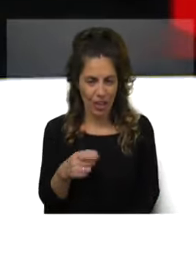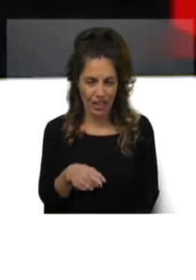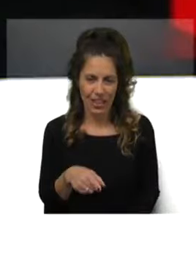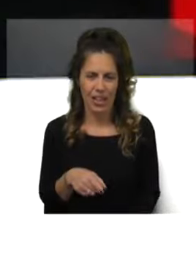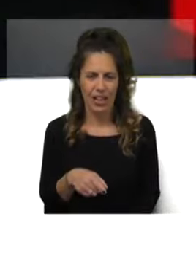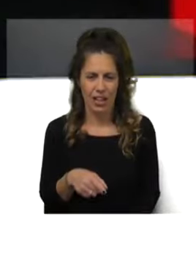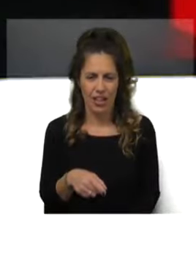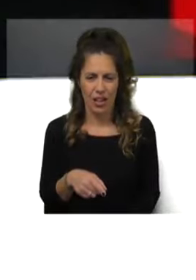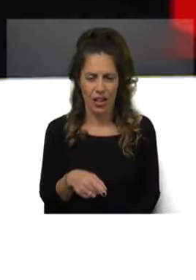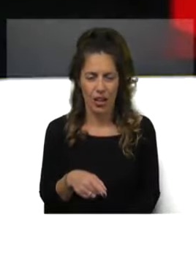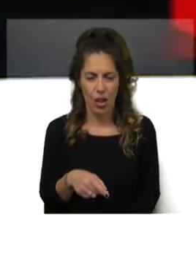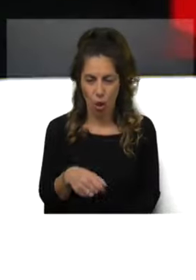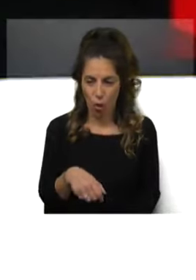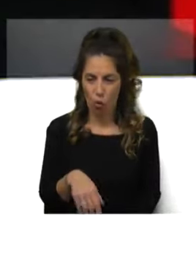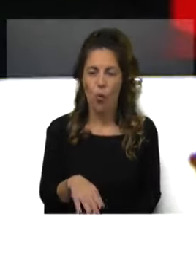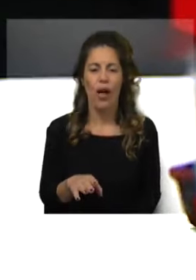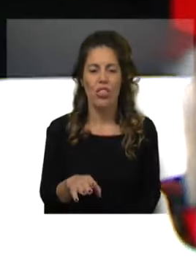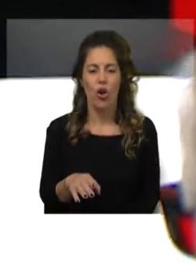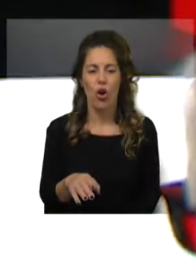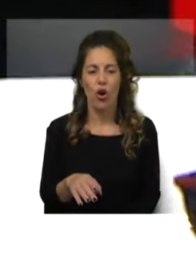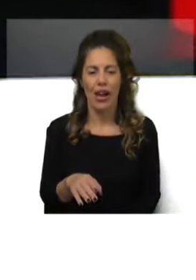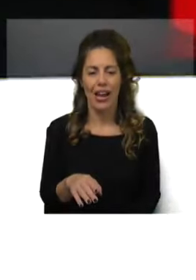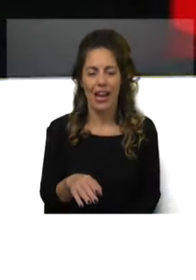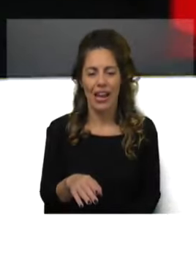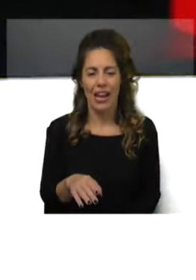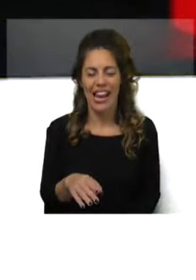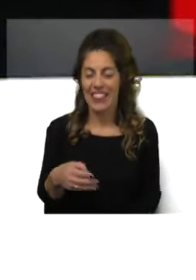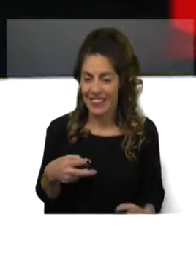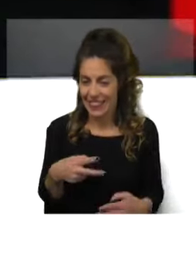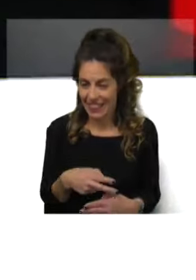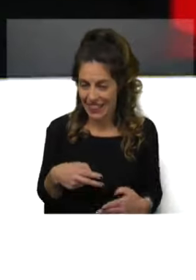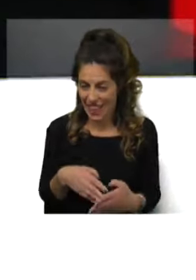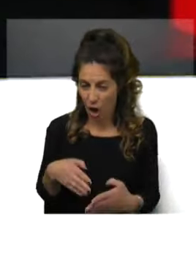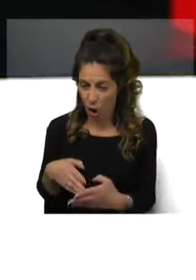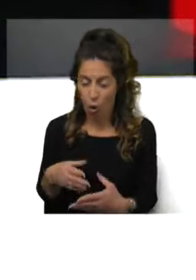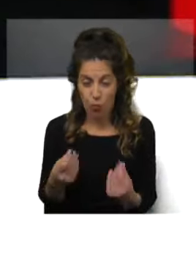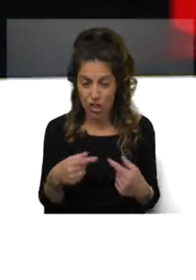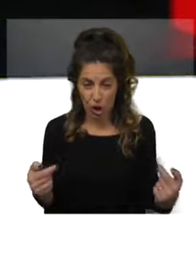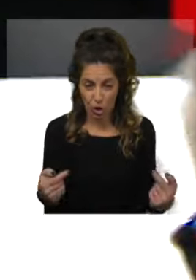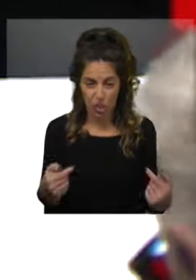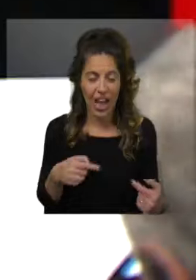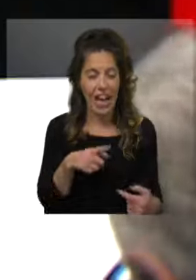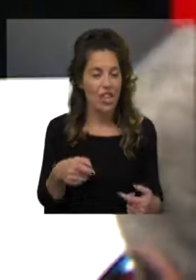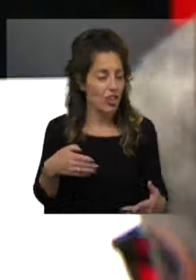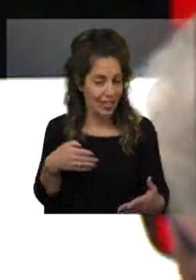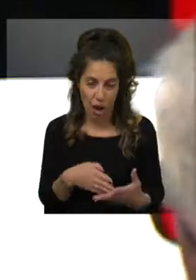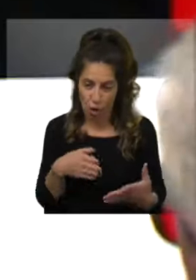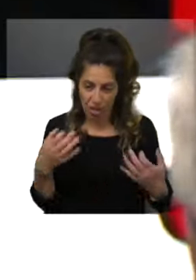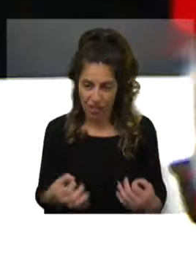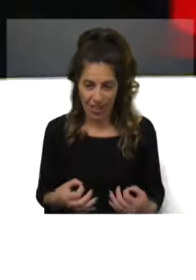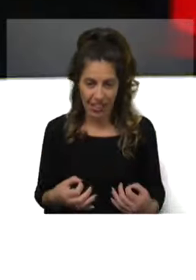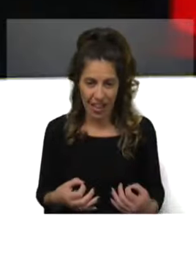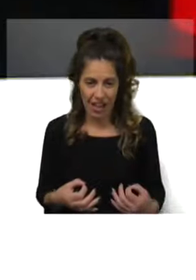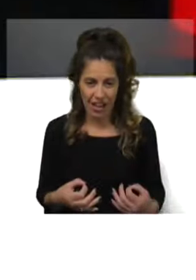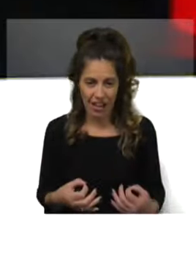este cuando él trancó varias veces pero la que trancó más fuerte Y en donde tiró trancó la